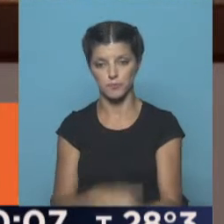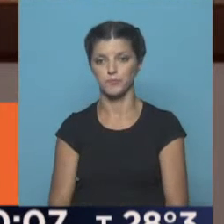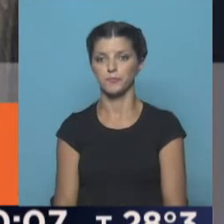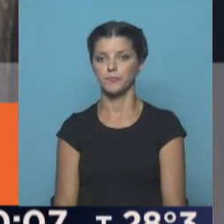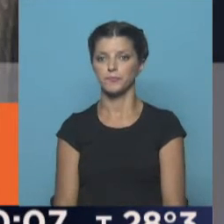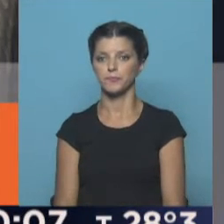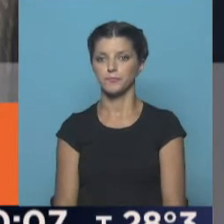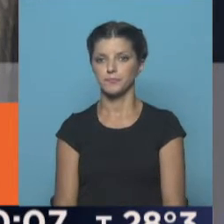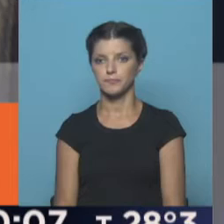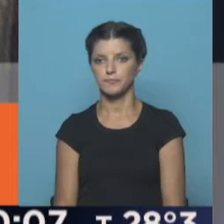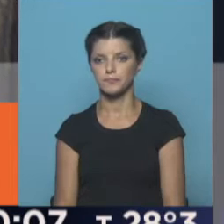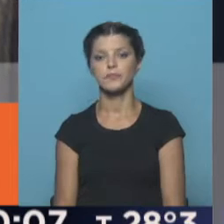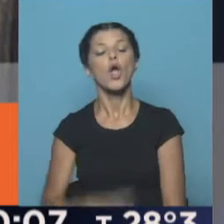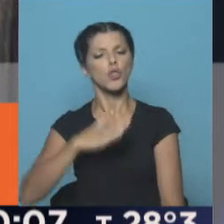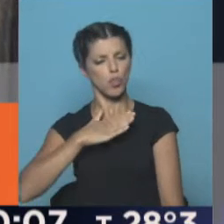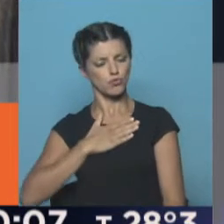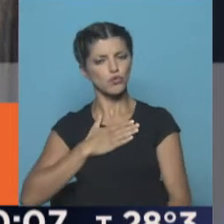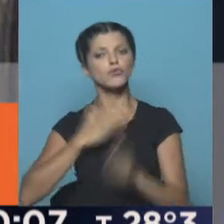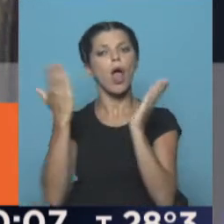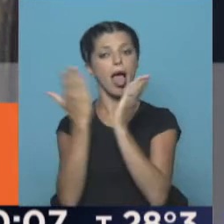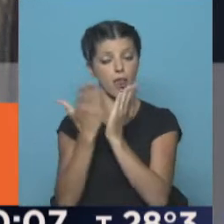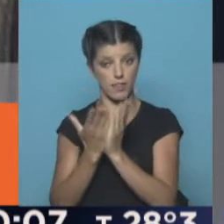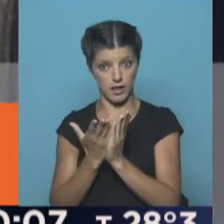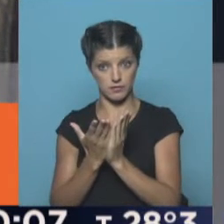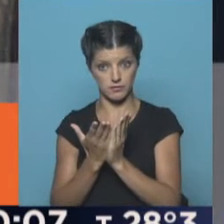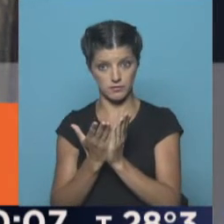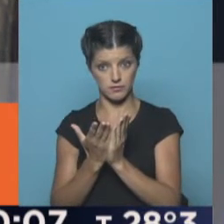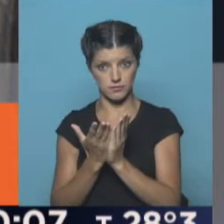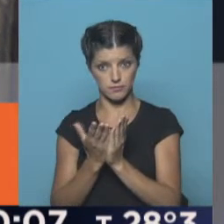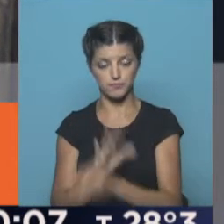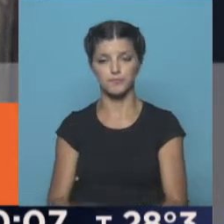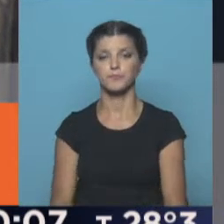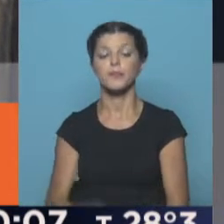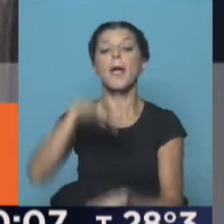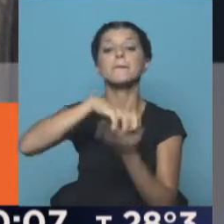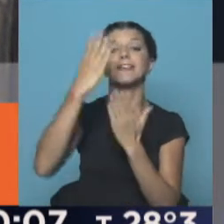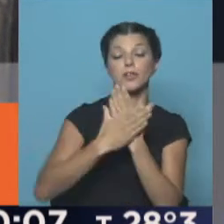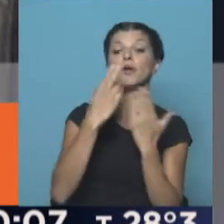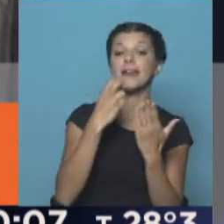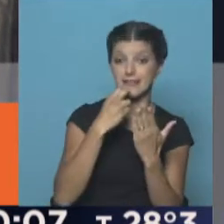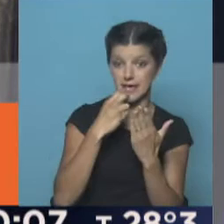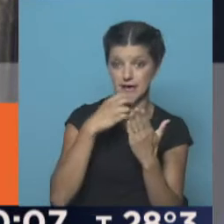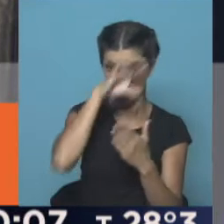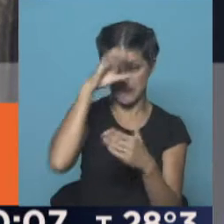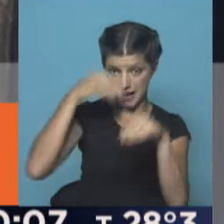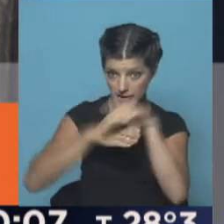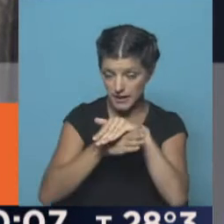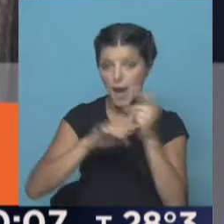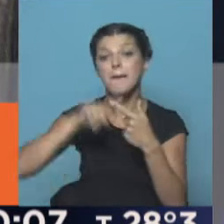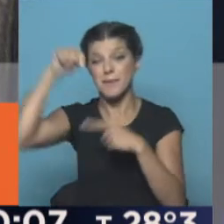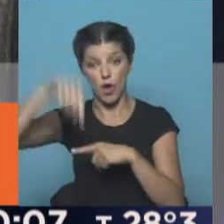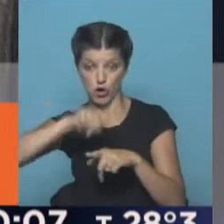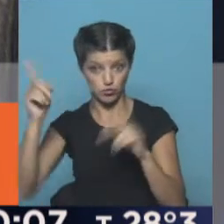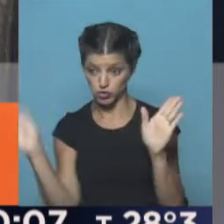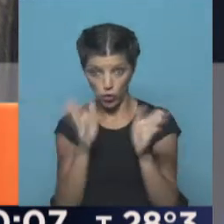en el análisis que hacemos nosotros en el gobierno no solamente el ministro de energía y minería estas modificaciones este